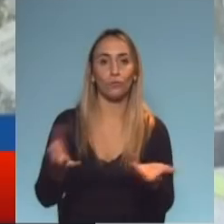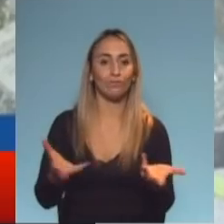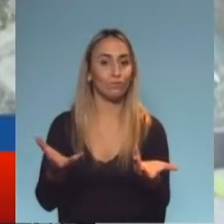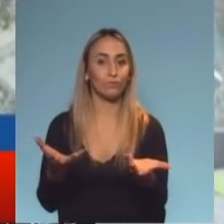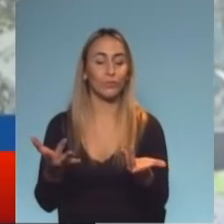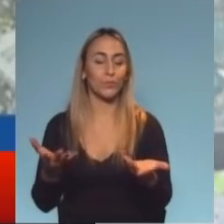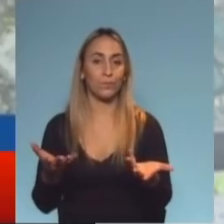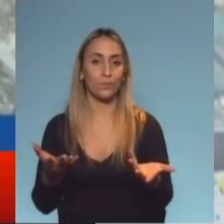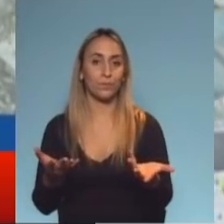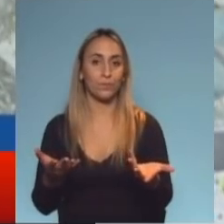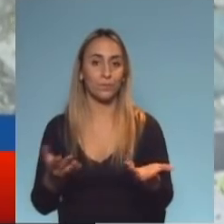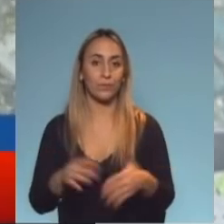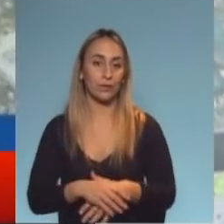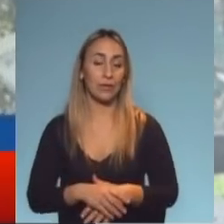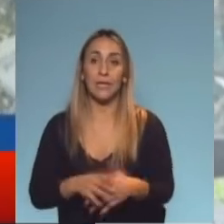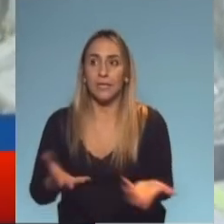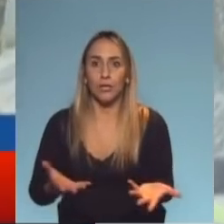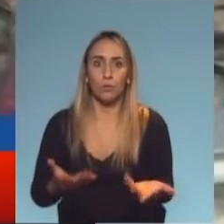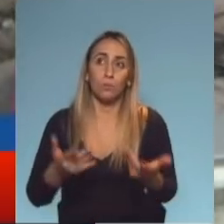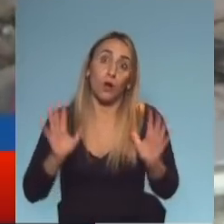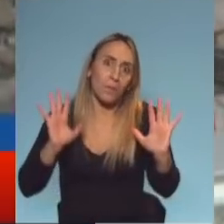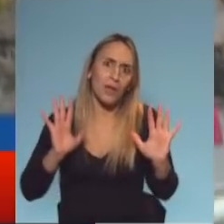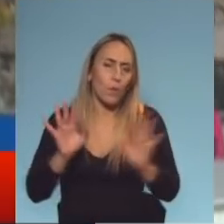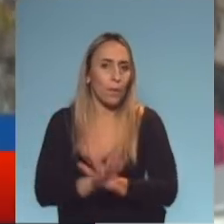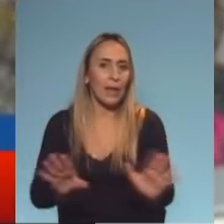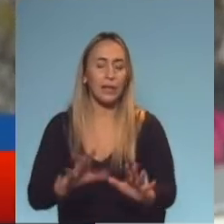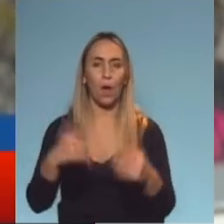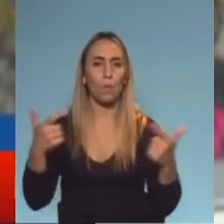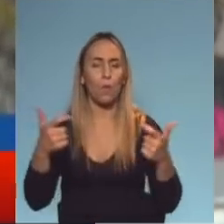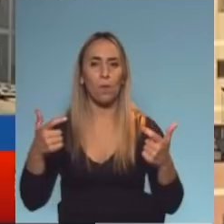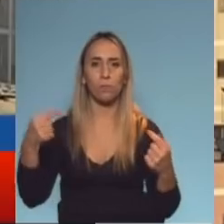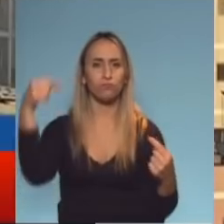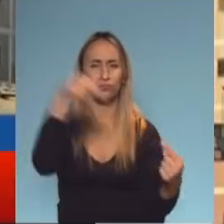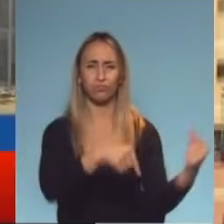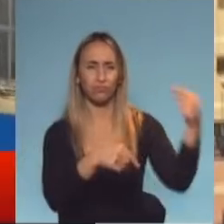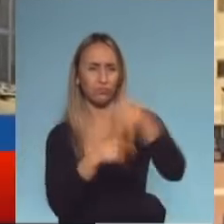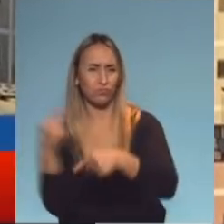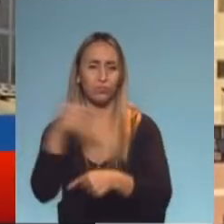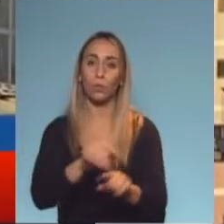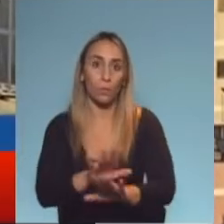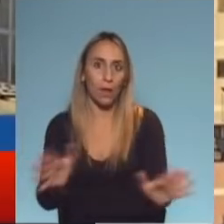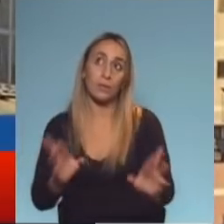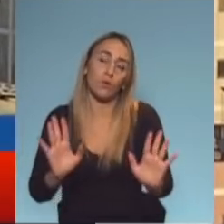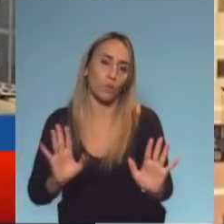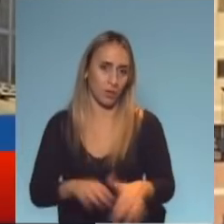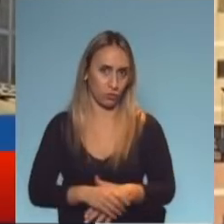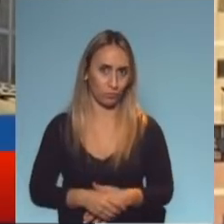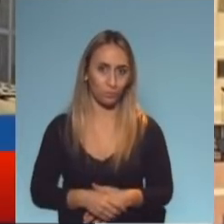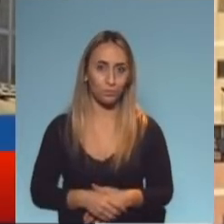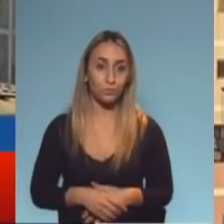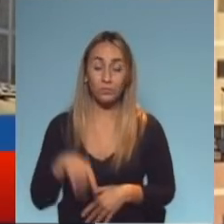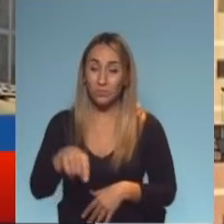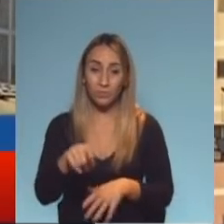algún tipo de, por lo menos un cese al fuego, ¿no? El inmediato. Claro, y después, sí, evaluar el resto de las... De esta violencia